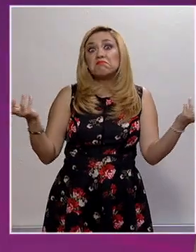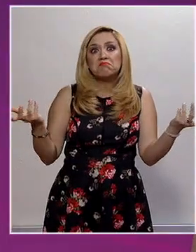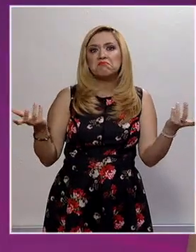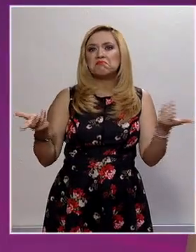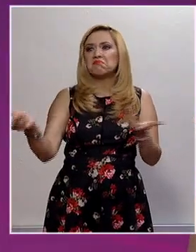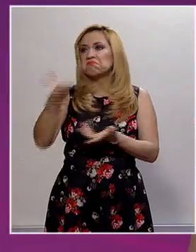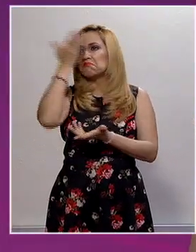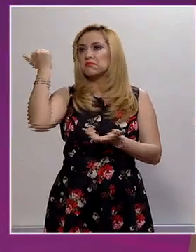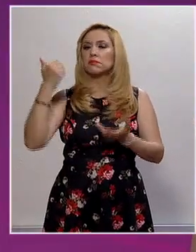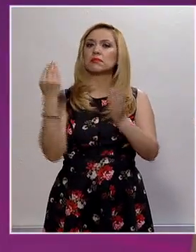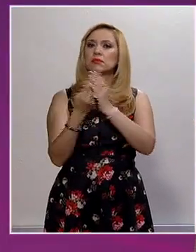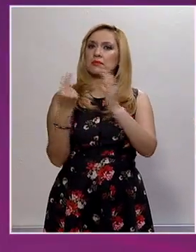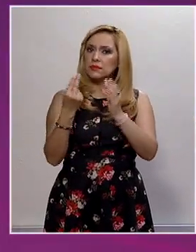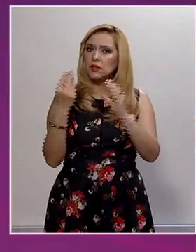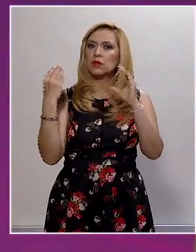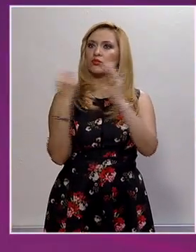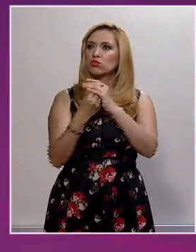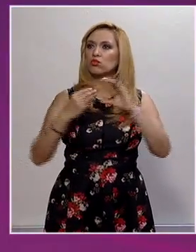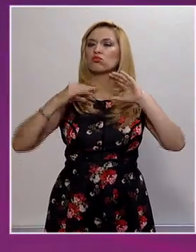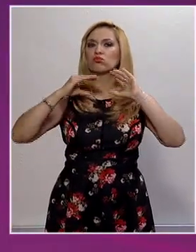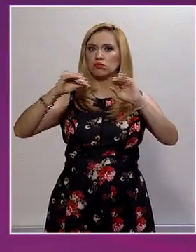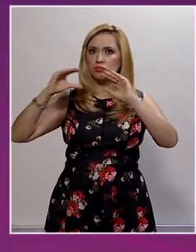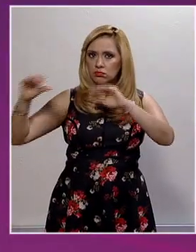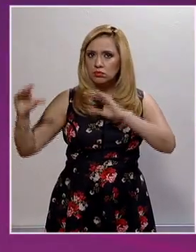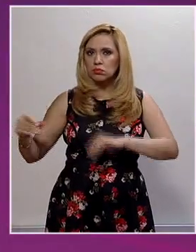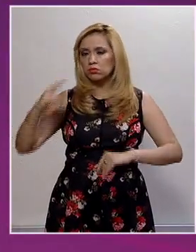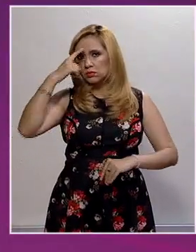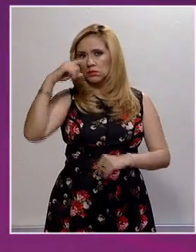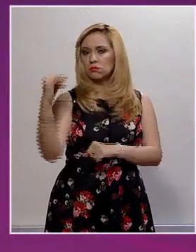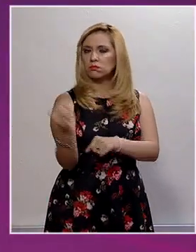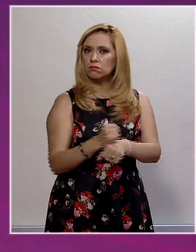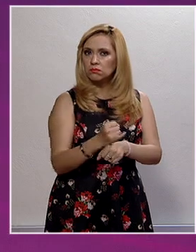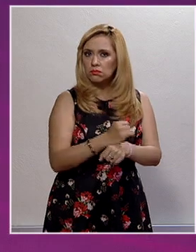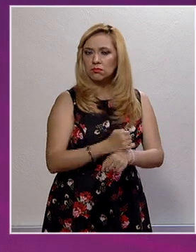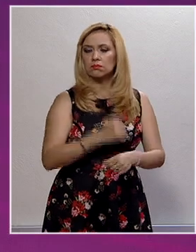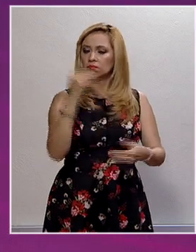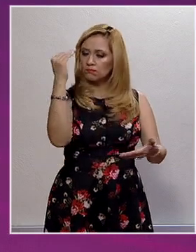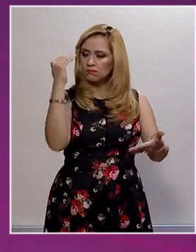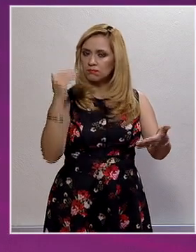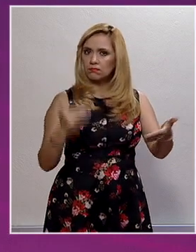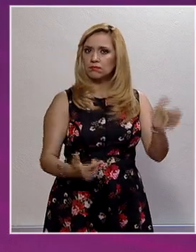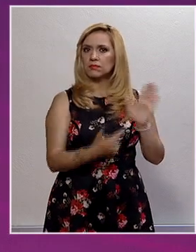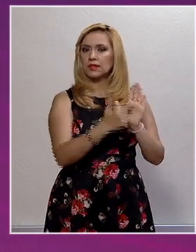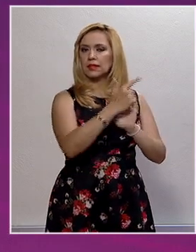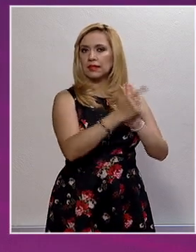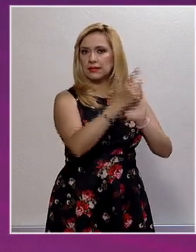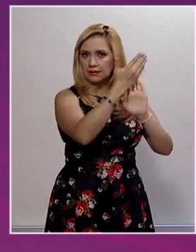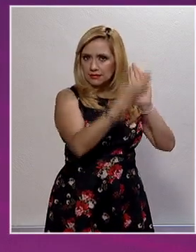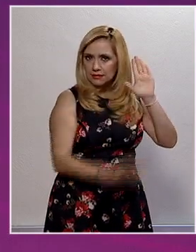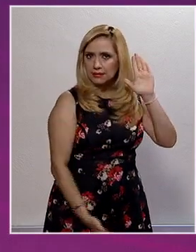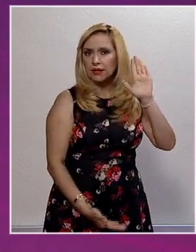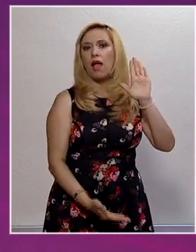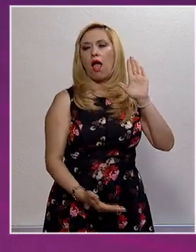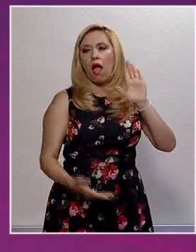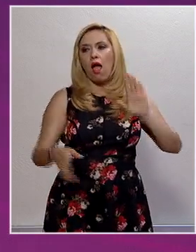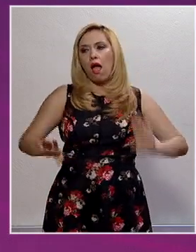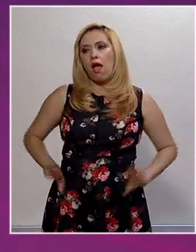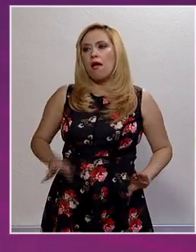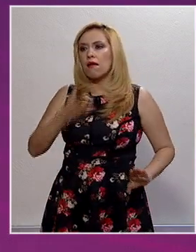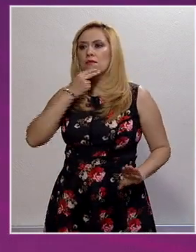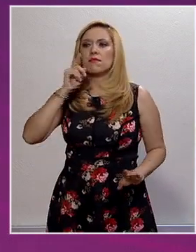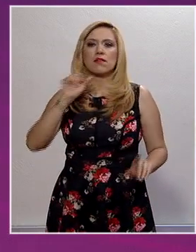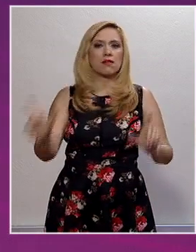capacitar a los funcionarios públicos para tomar las denuncias y para investigar según ese marco jurídico que tomen en cuenta la perspectiva de